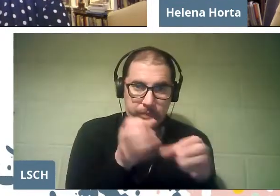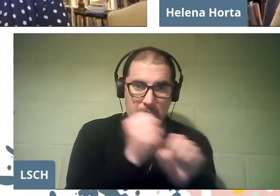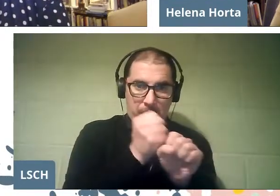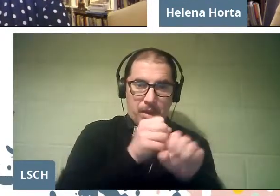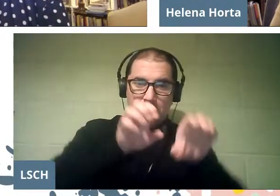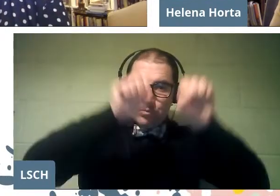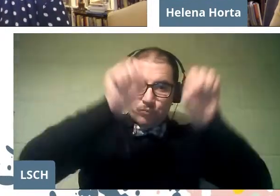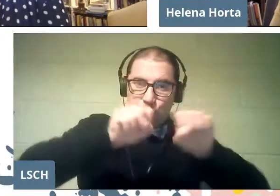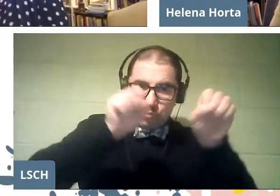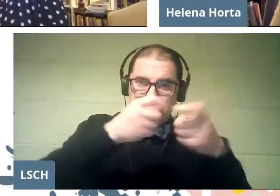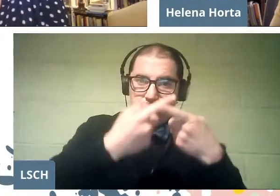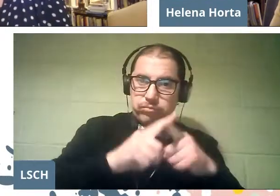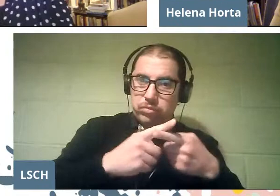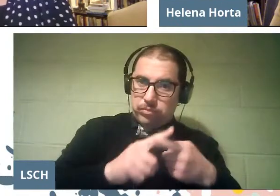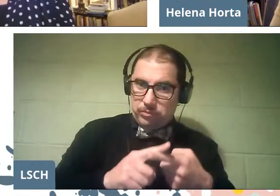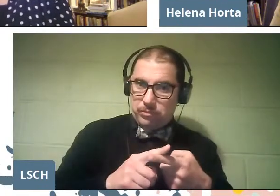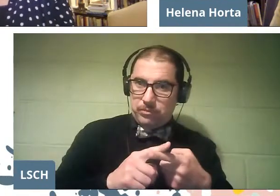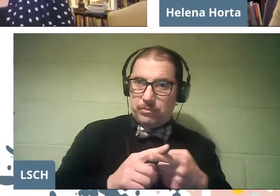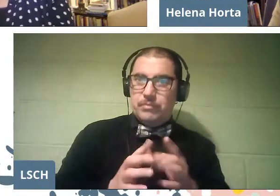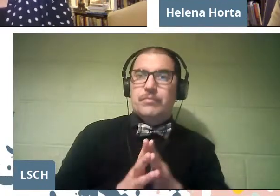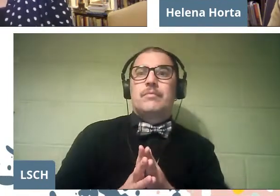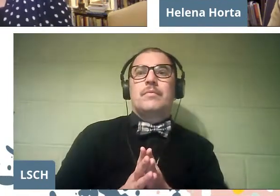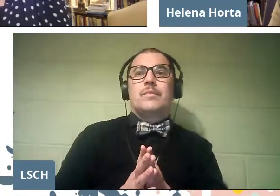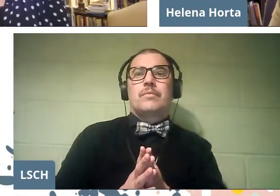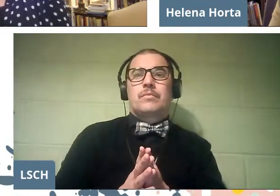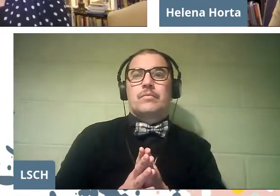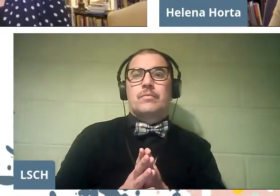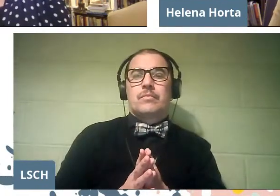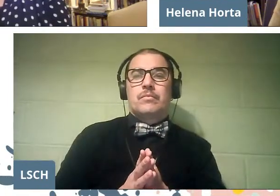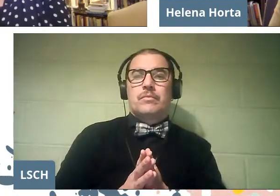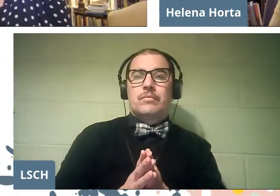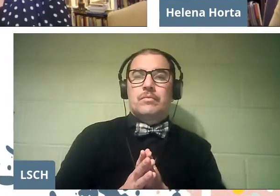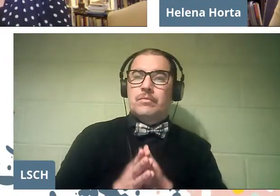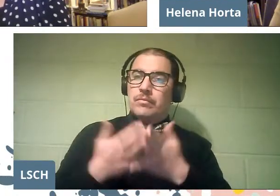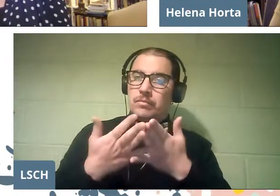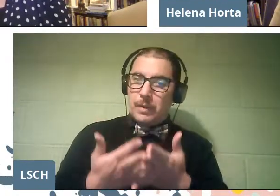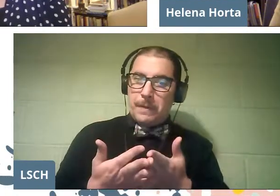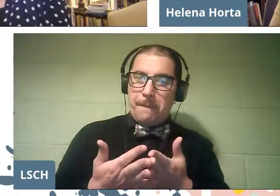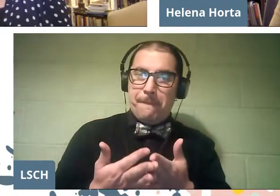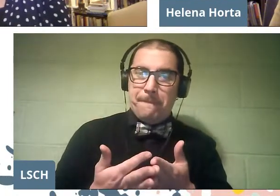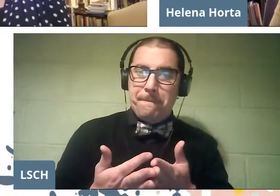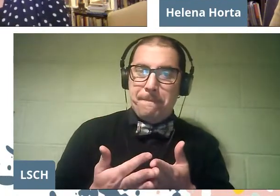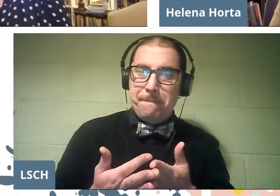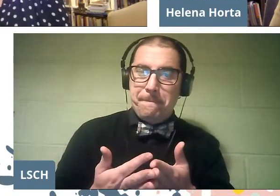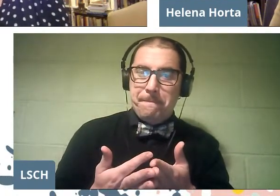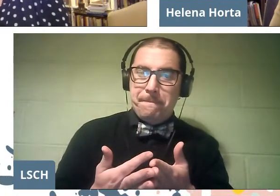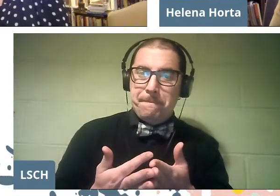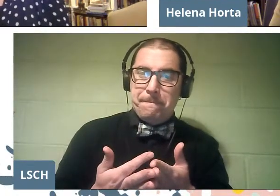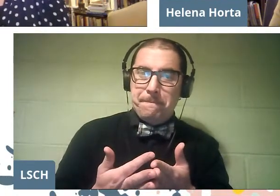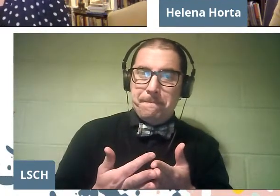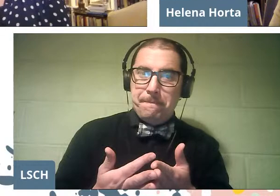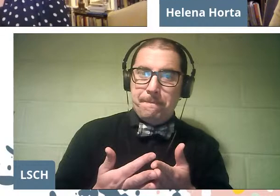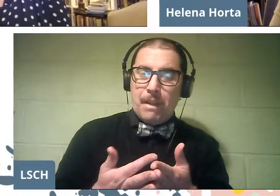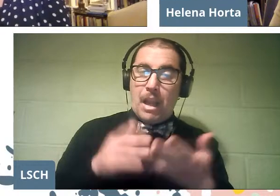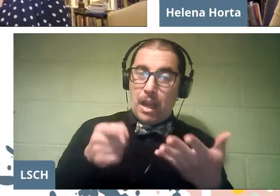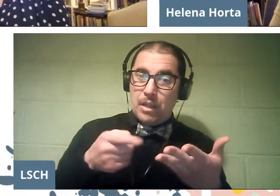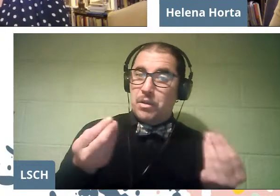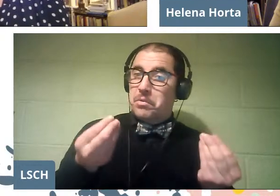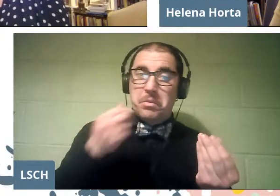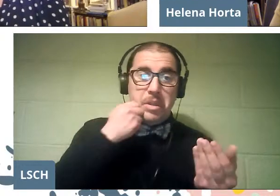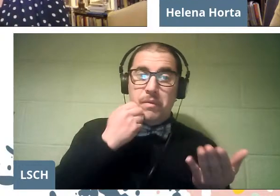cada unidad familiar dentro de una comunidad fabrica lo propio. Eso se